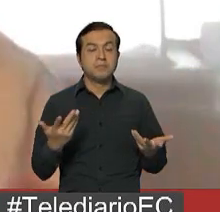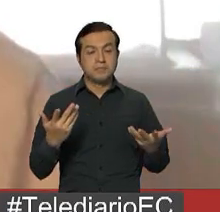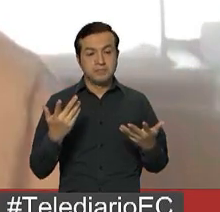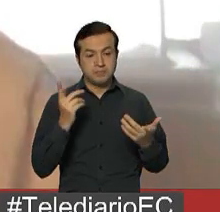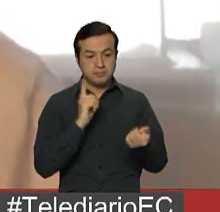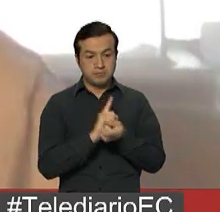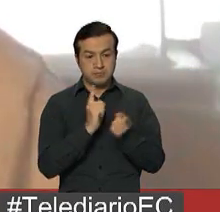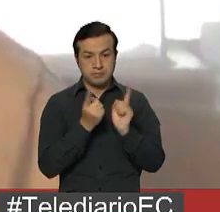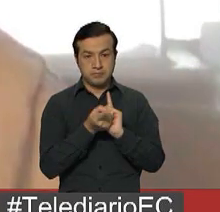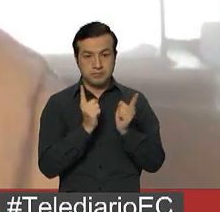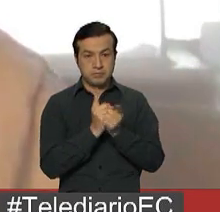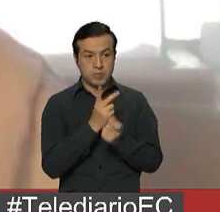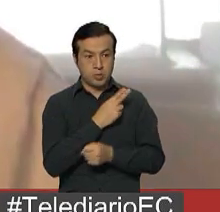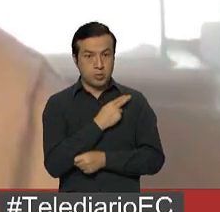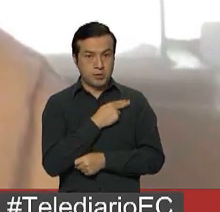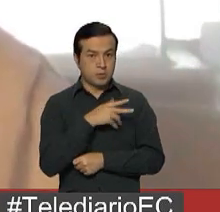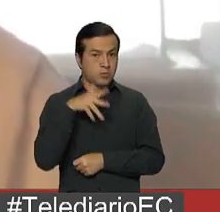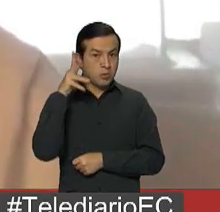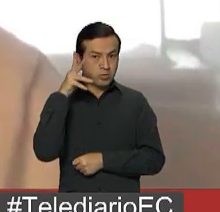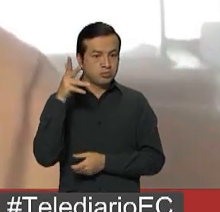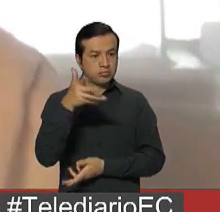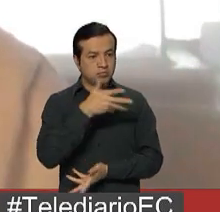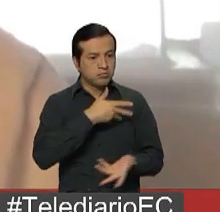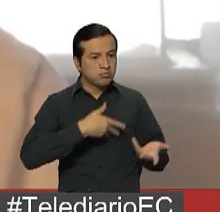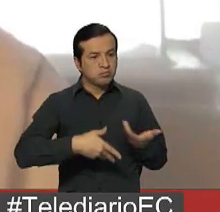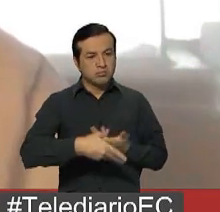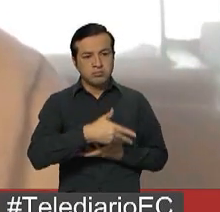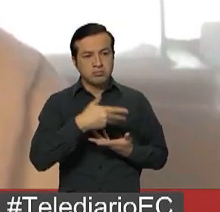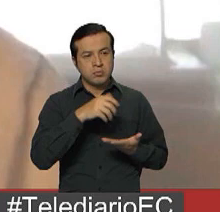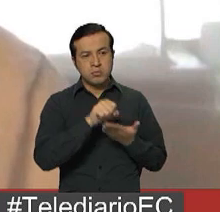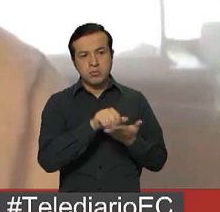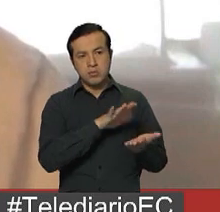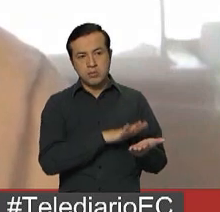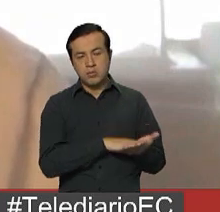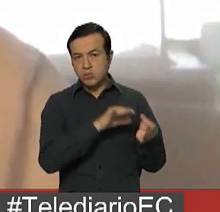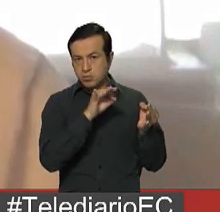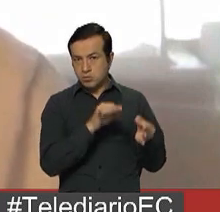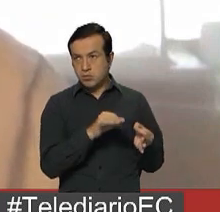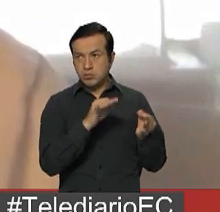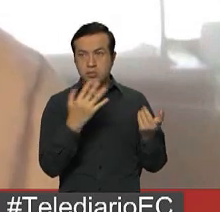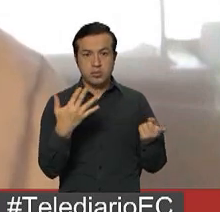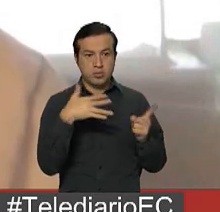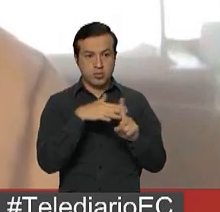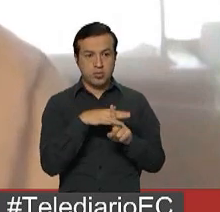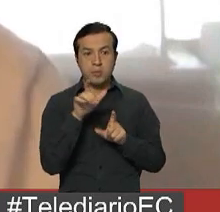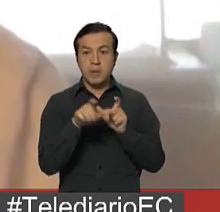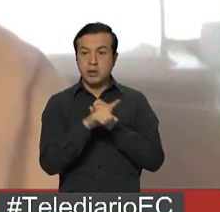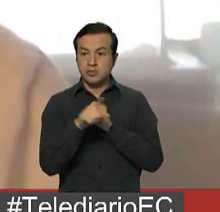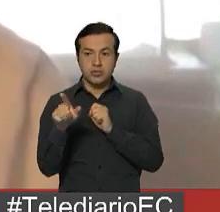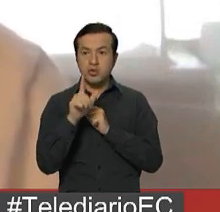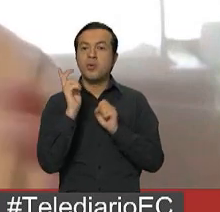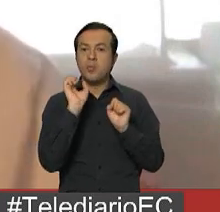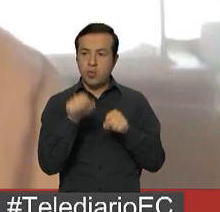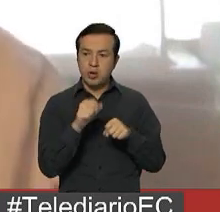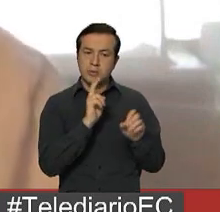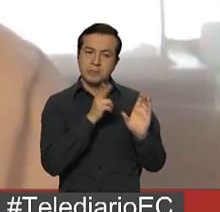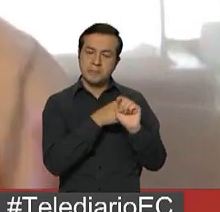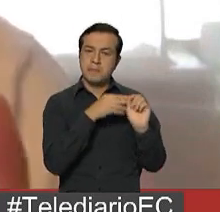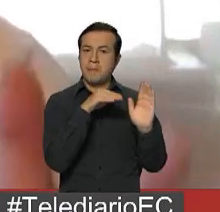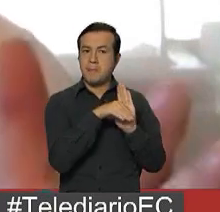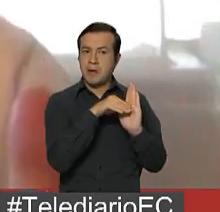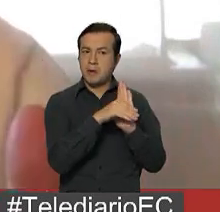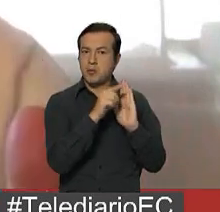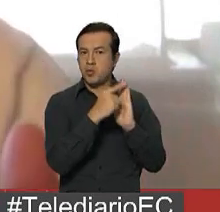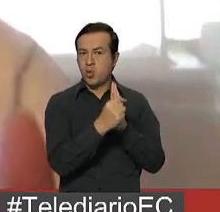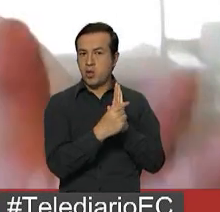encuentros académicos que permitan a su vez desarrollar un proyecto de inclusión financiera eso en ese proyecto